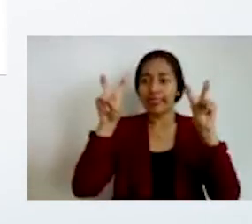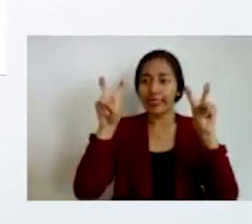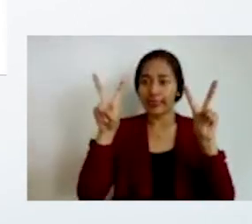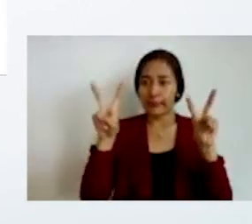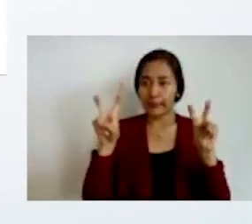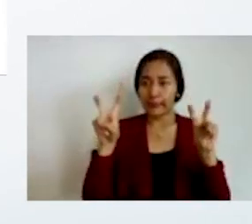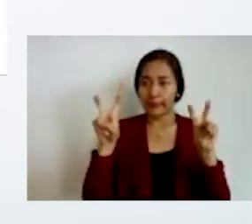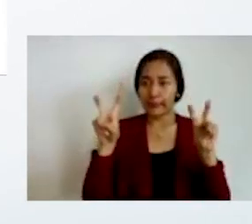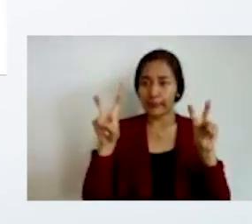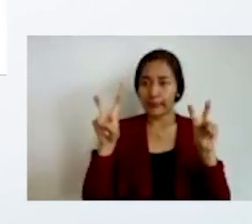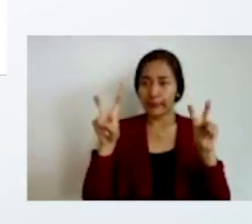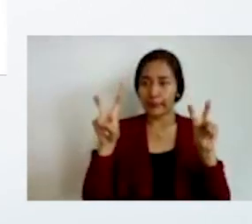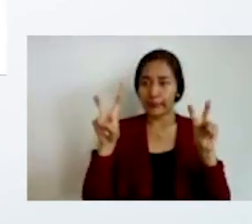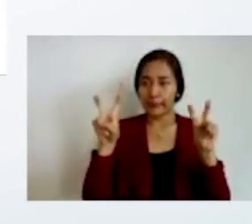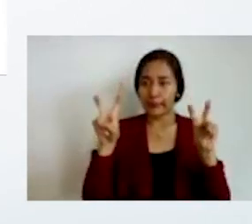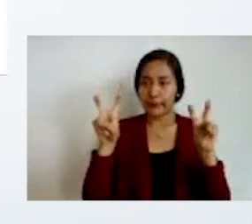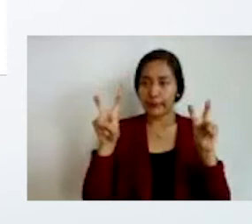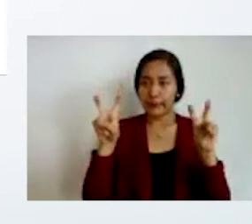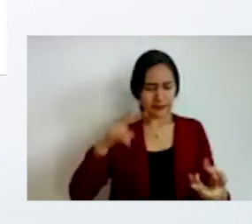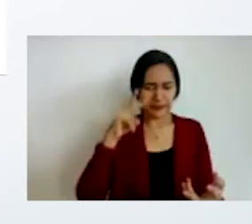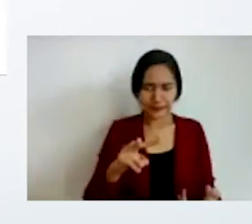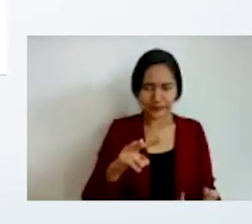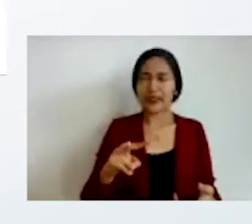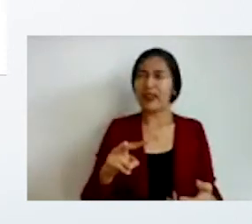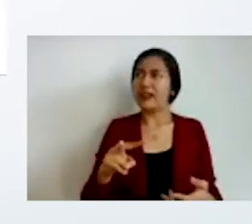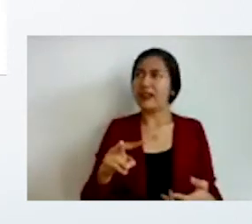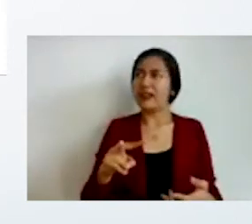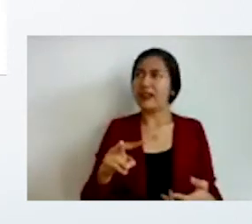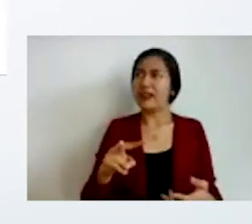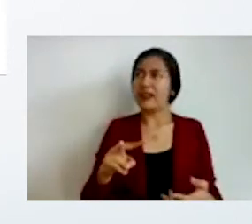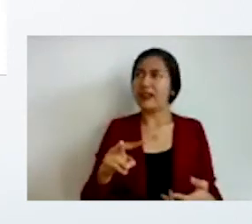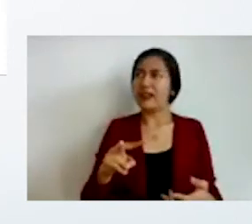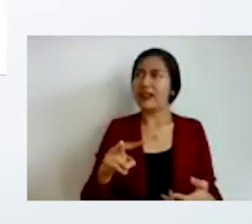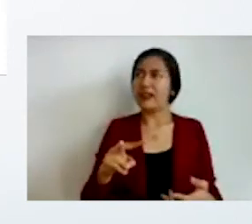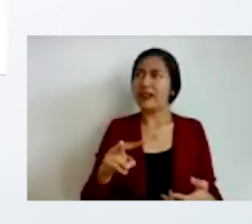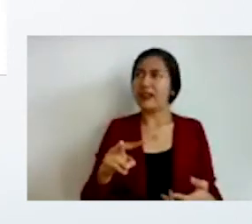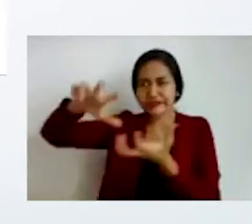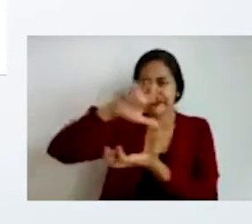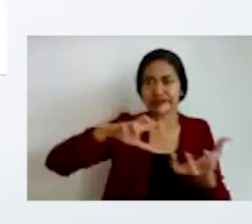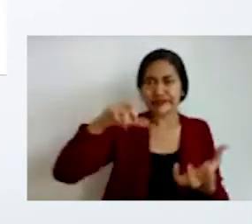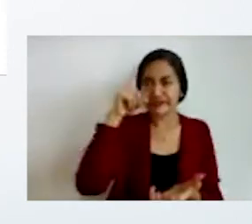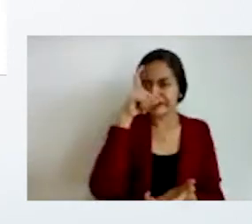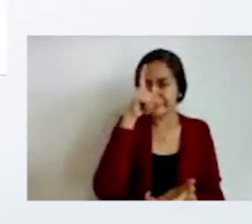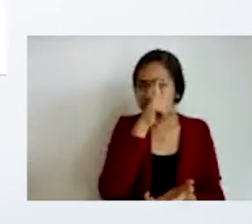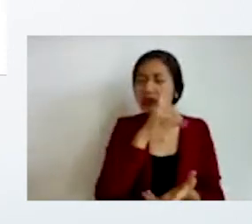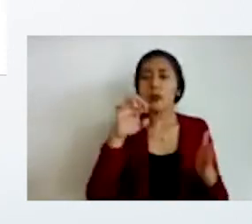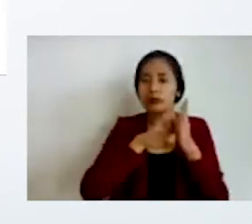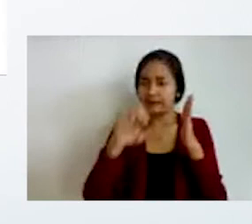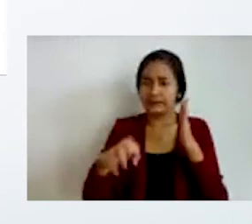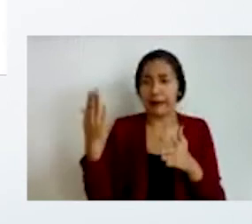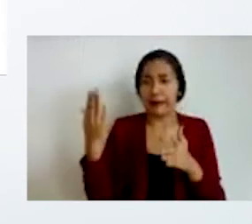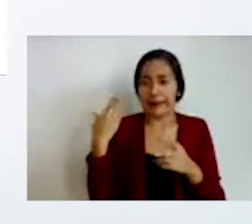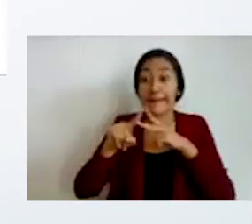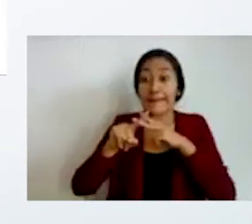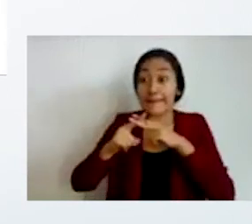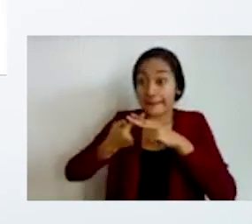muy equivocadas y catastróficas. Recordarán que al principio hubo quienes, incluso presidentes, dijeron es